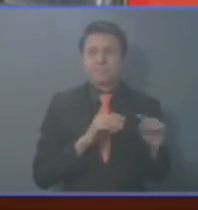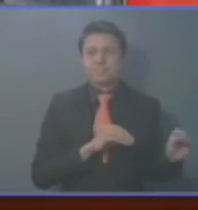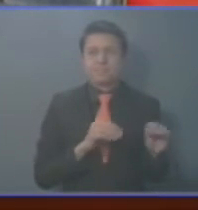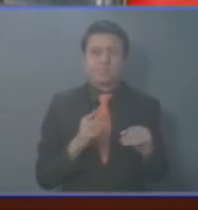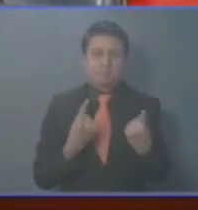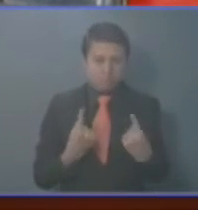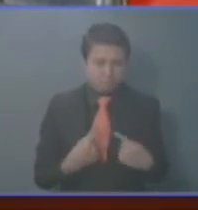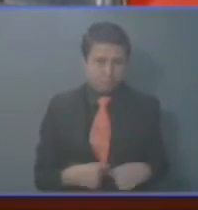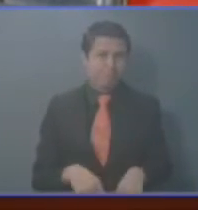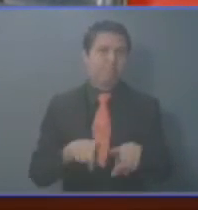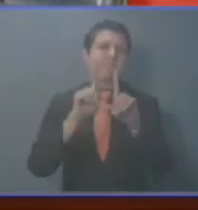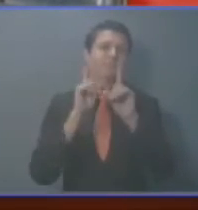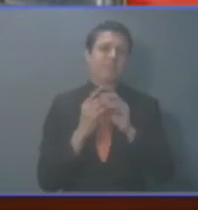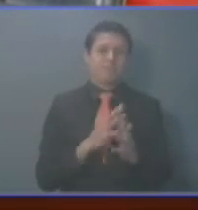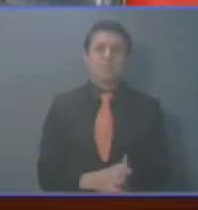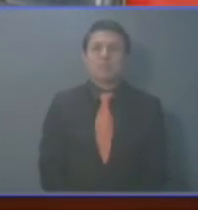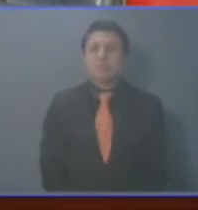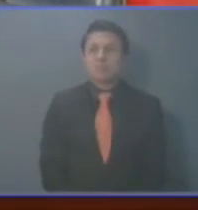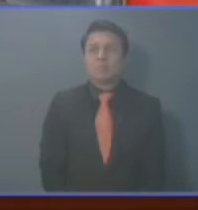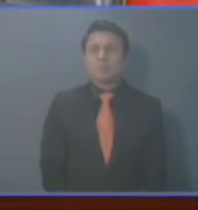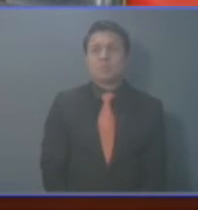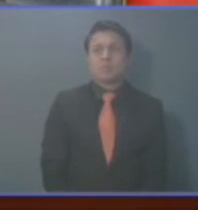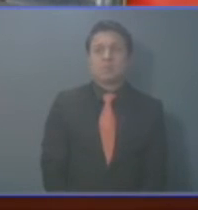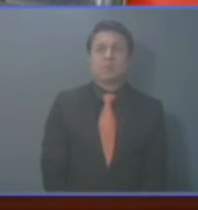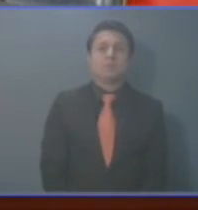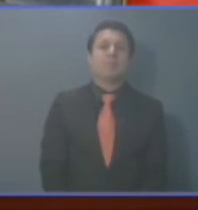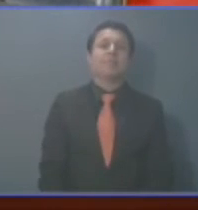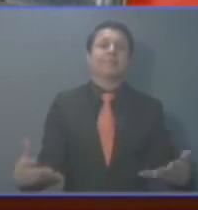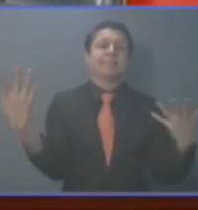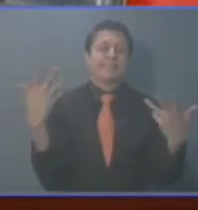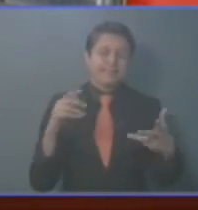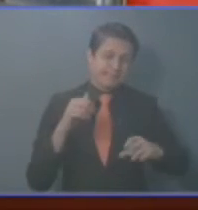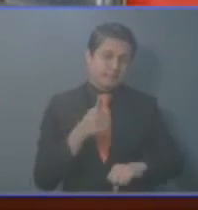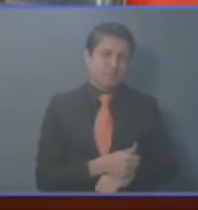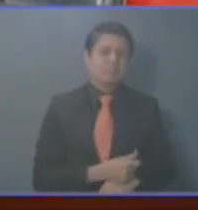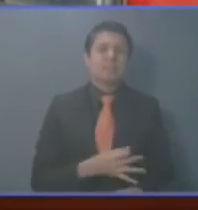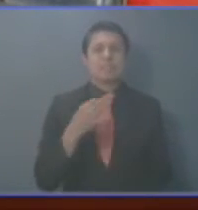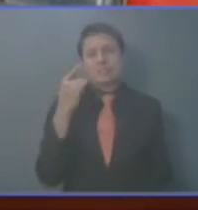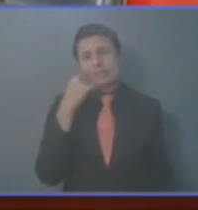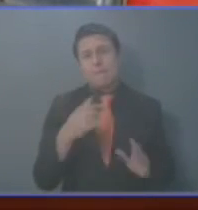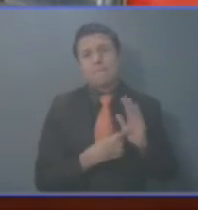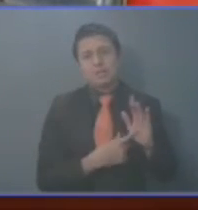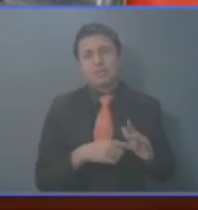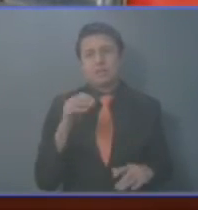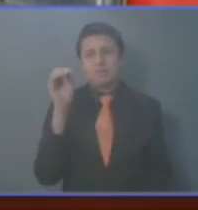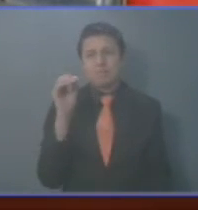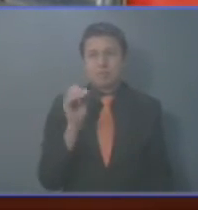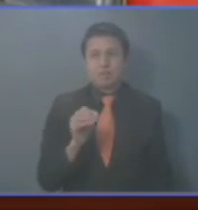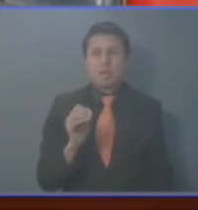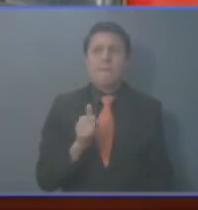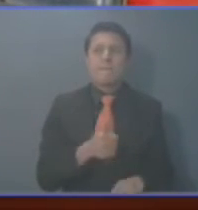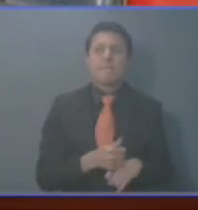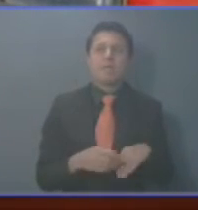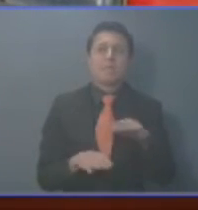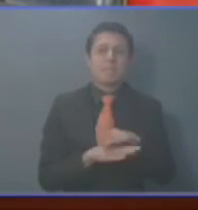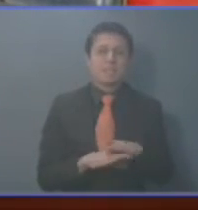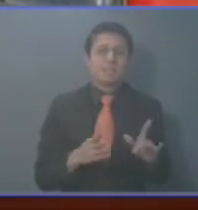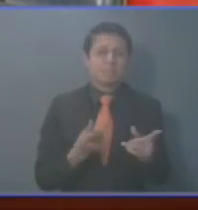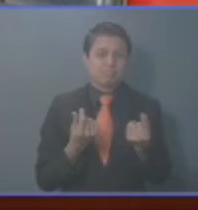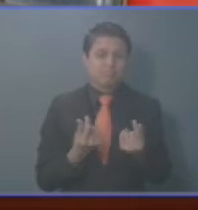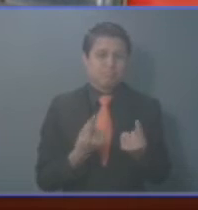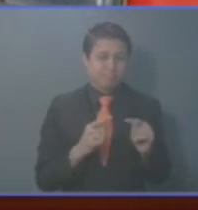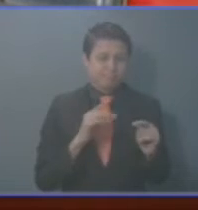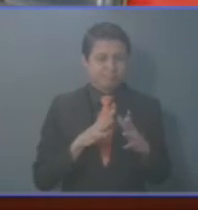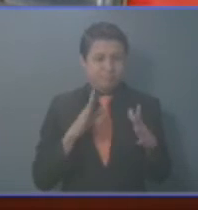de los objetivos y metas educativas. Que una vez designados los recursos, se debe contar con criterios básicos a fin de que la